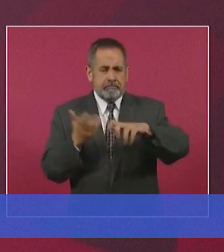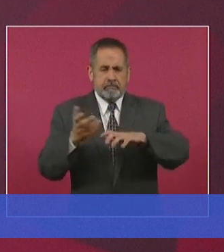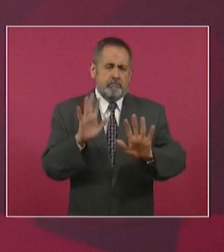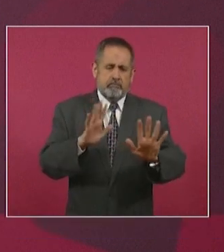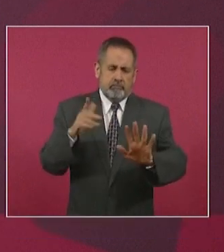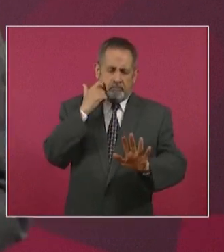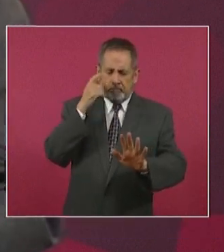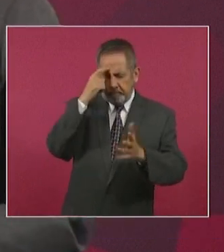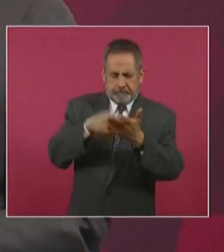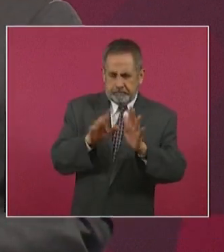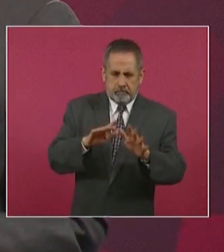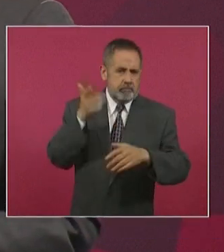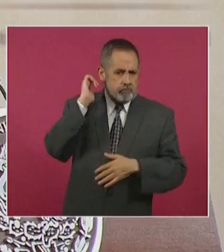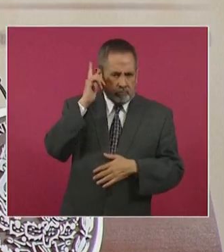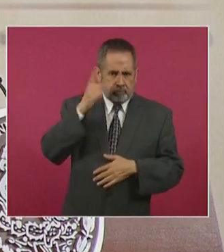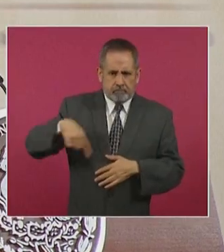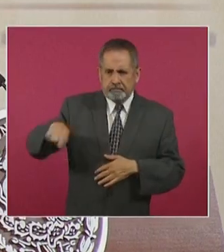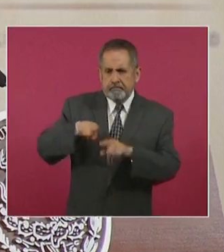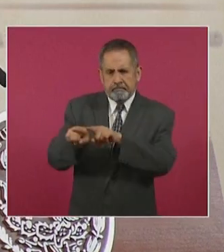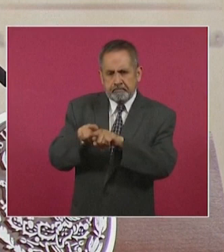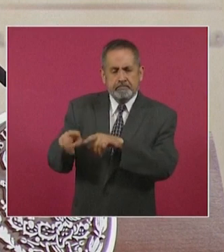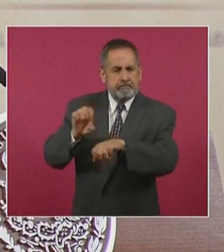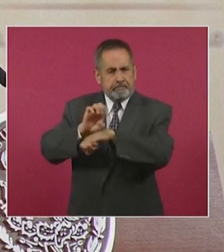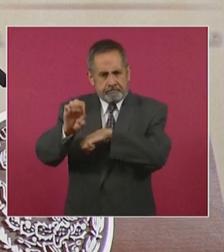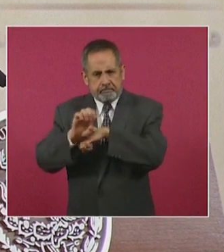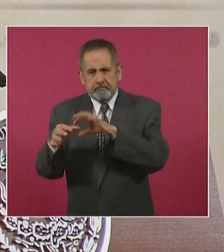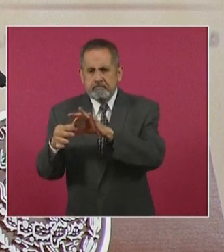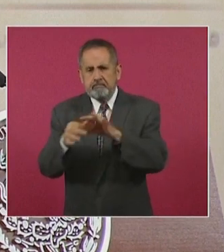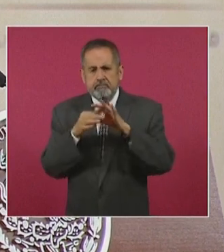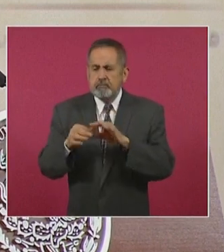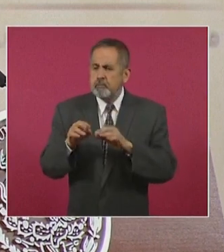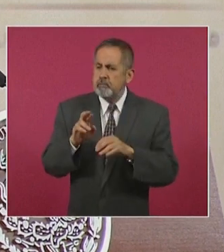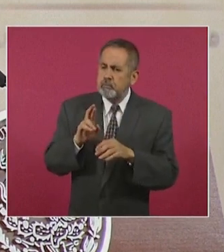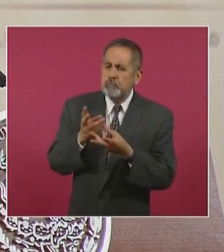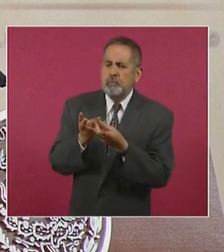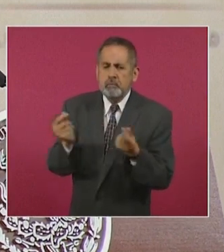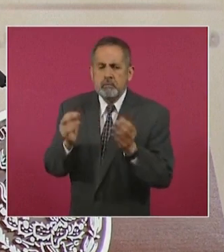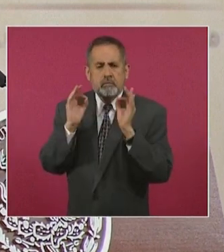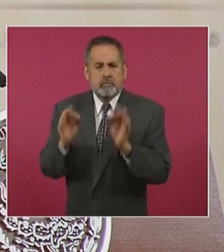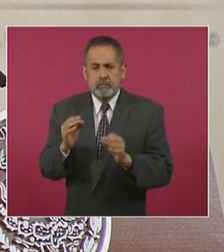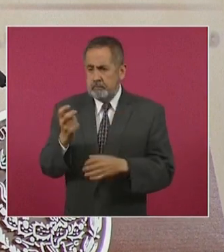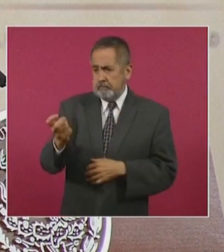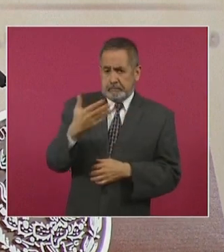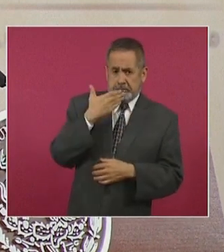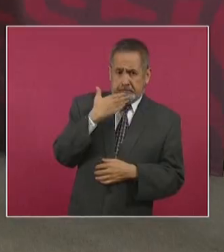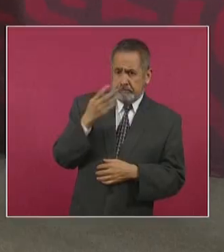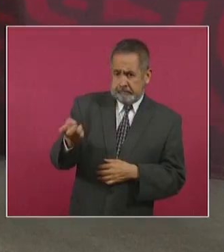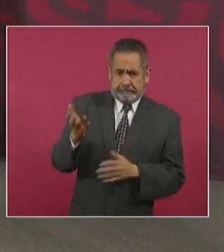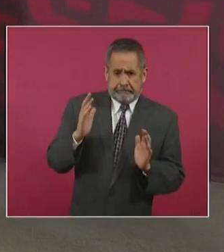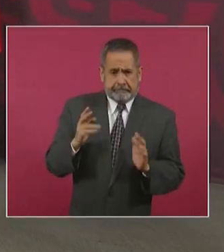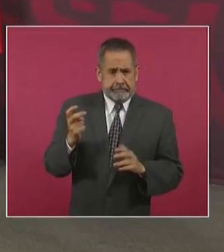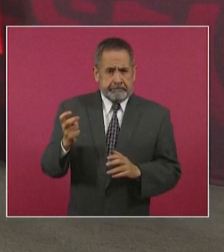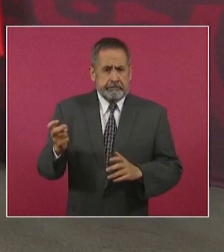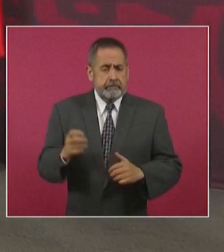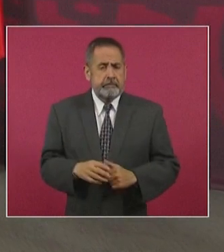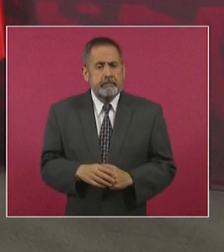Ojalá y los hermanos Ecuatorianos puedan resolver esto así este